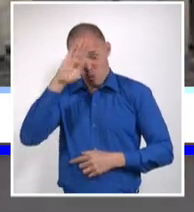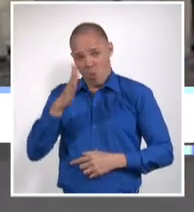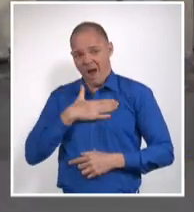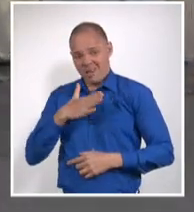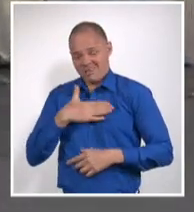italia